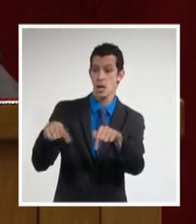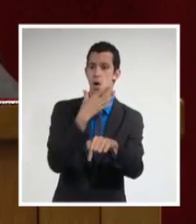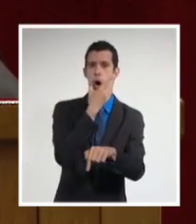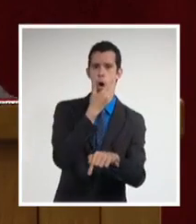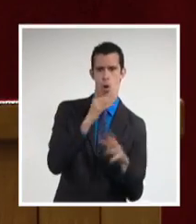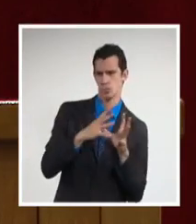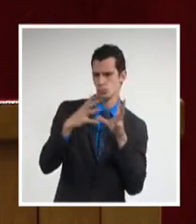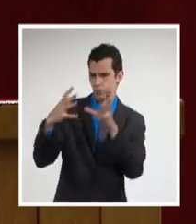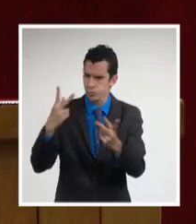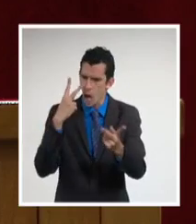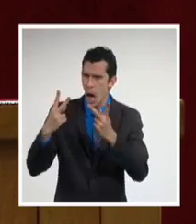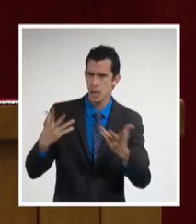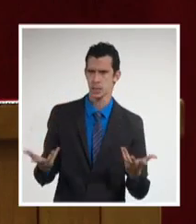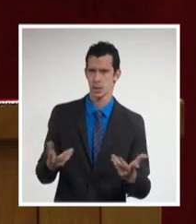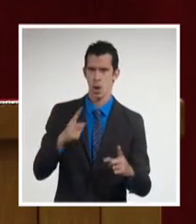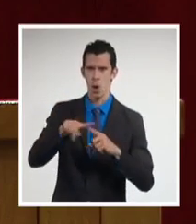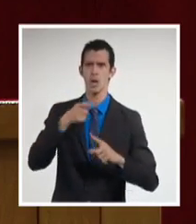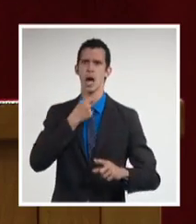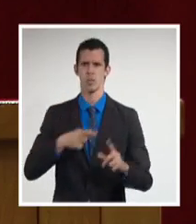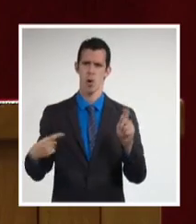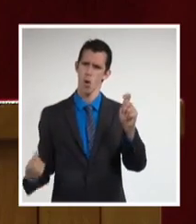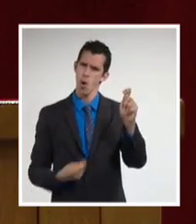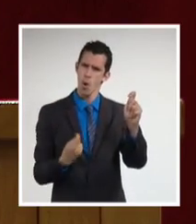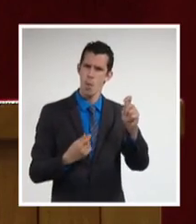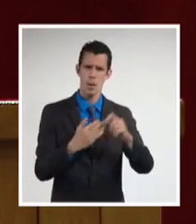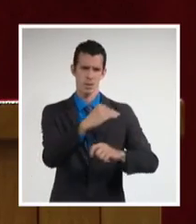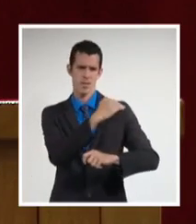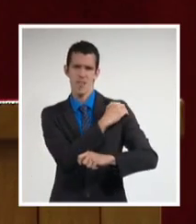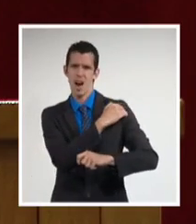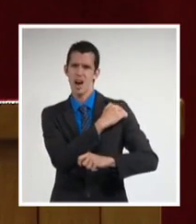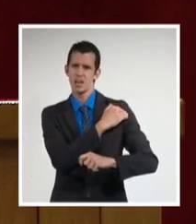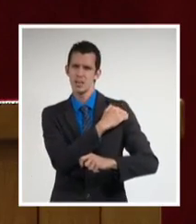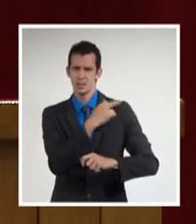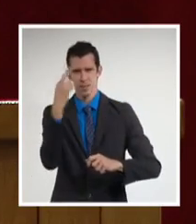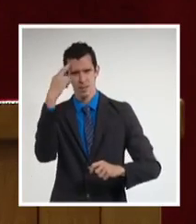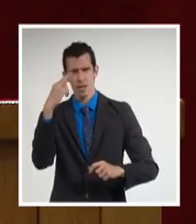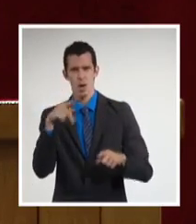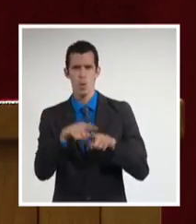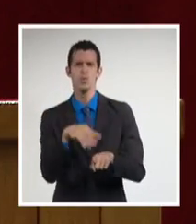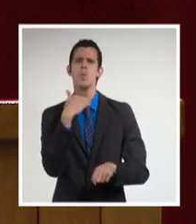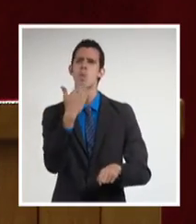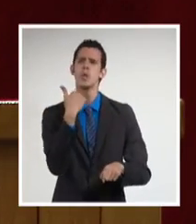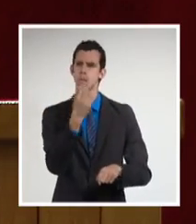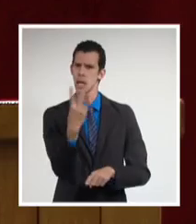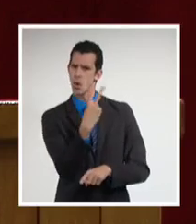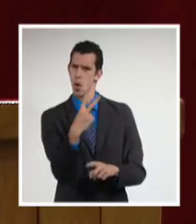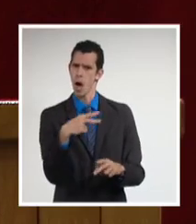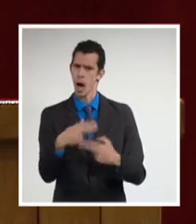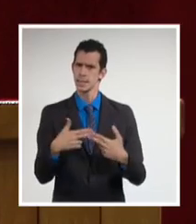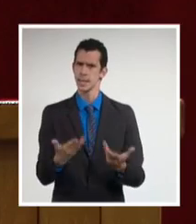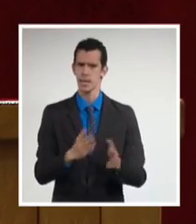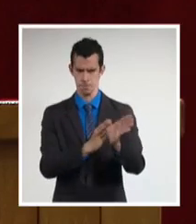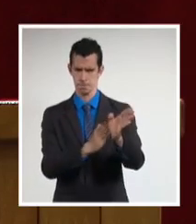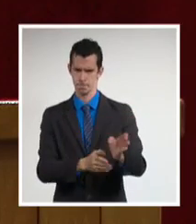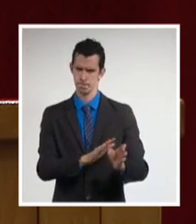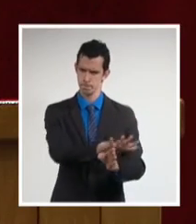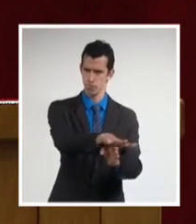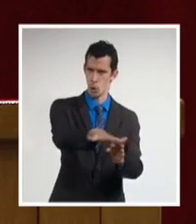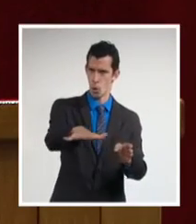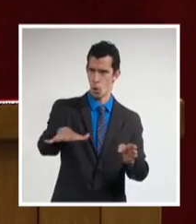población vulnerable, a los combatientes de las Fuerzas Armadas Revolucionarias y el Ministerio del Interior que garantizaron disciplina